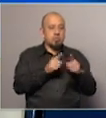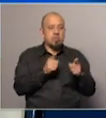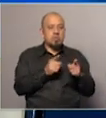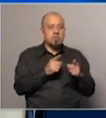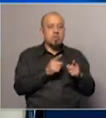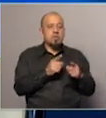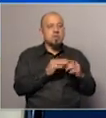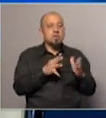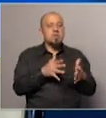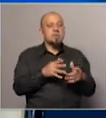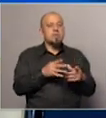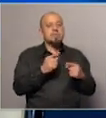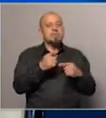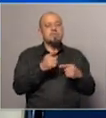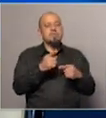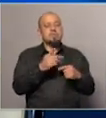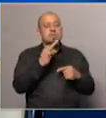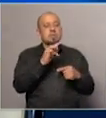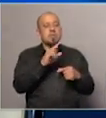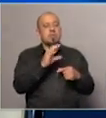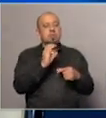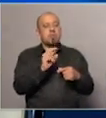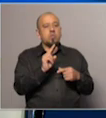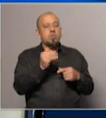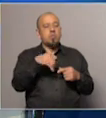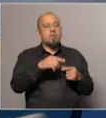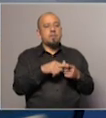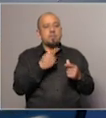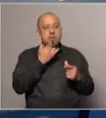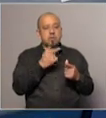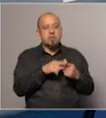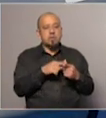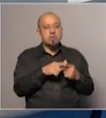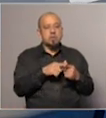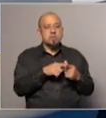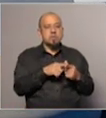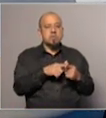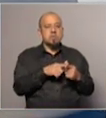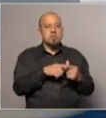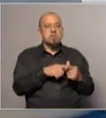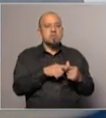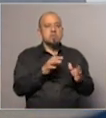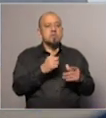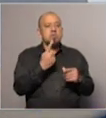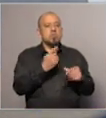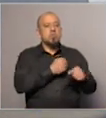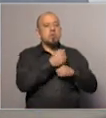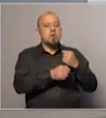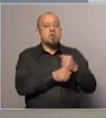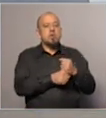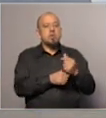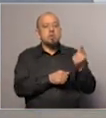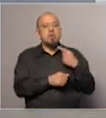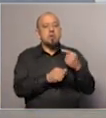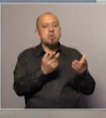qué lugar ocupan en la agenda de fútbol los reclamos históricos no por ejemplo hace un año y 34 meses nos visitaba si